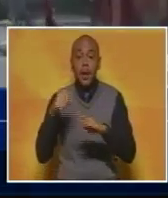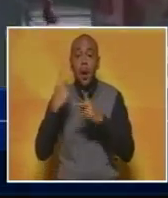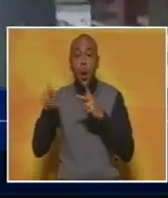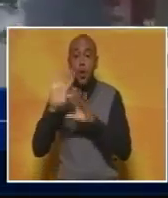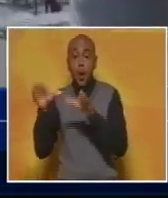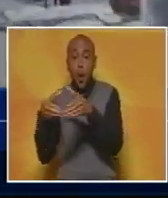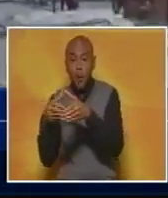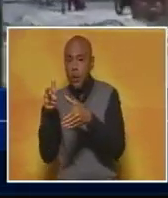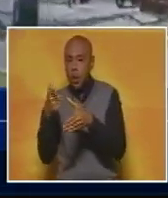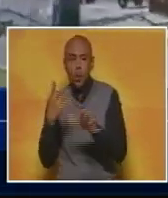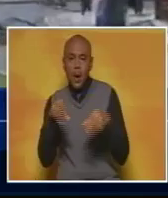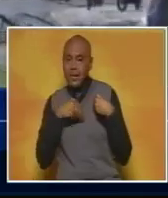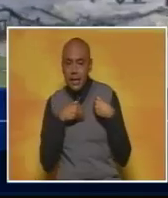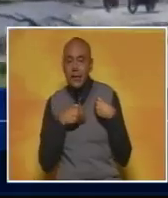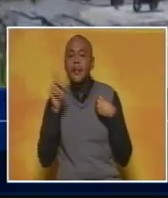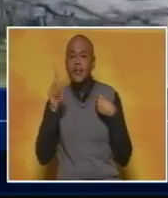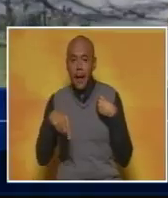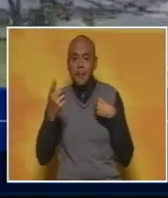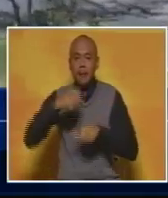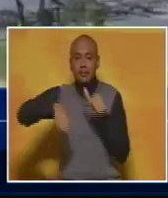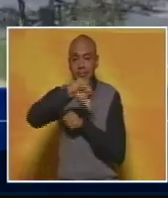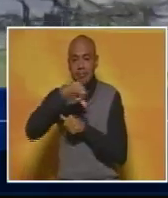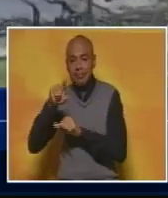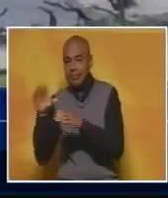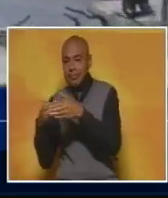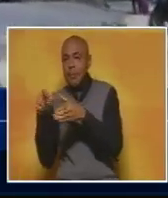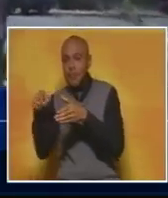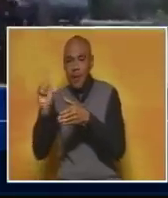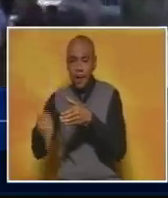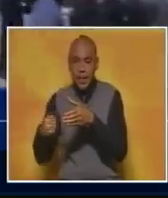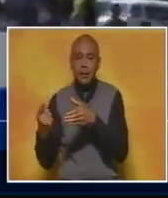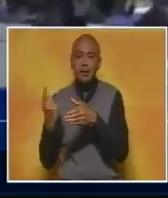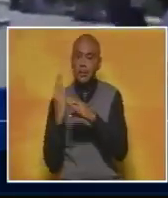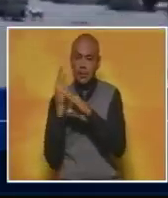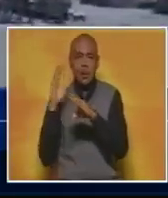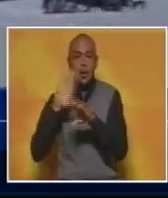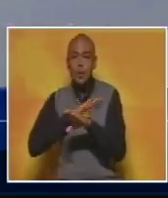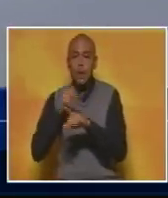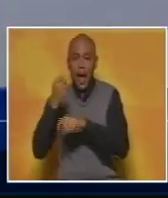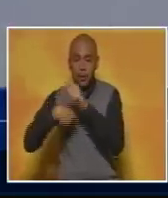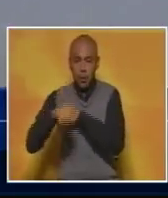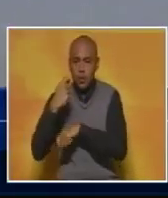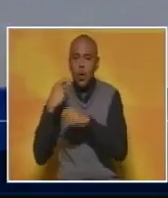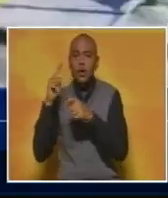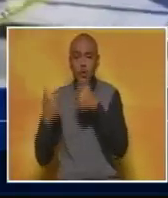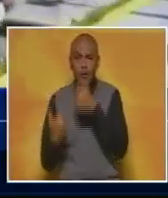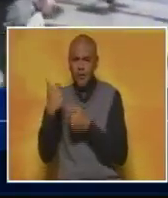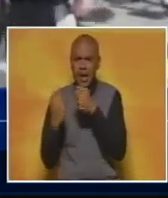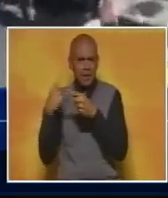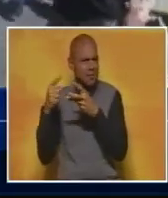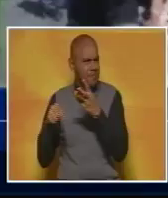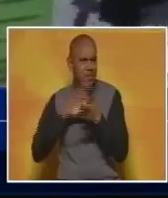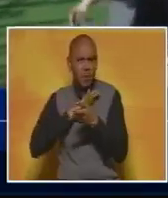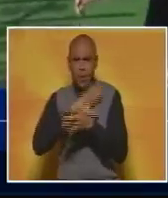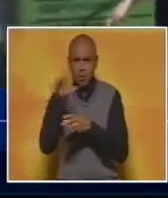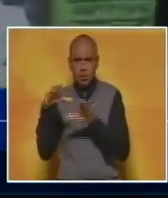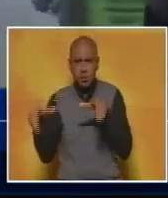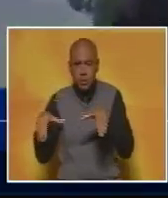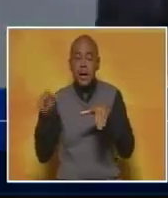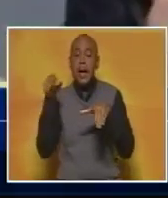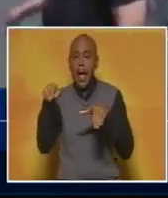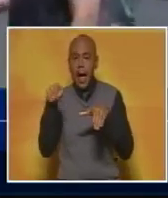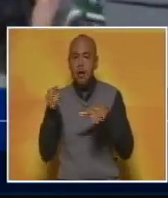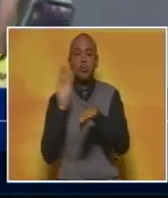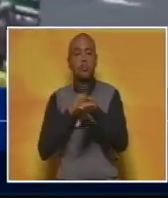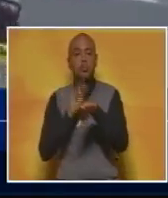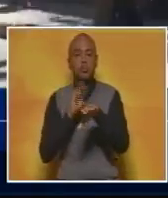contra de este paro, también en diferentes ampliados y en tomas de decisiones en sus asociaciones, tanto gremiales, choferes y otro tipo de gremios, han comunicado que